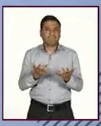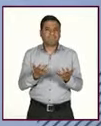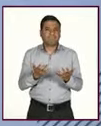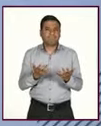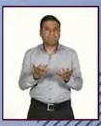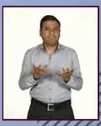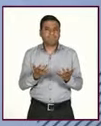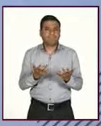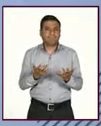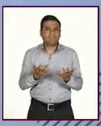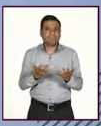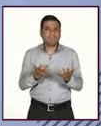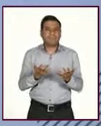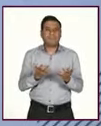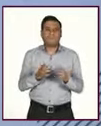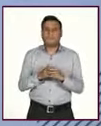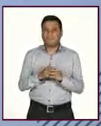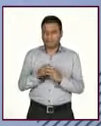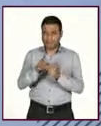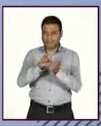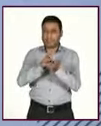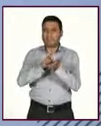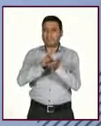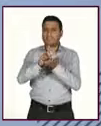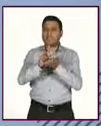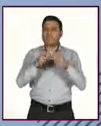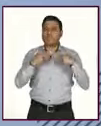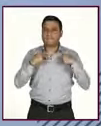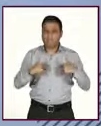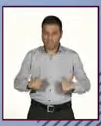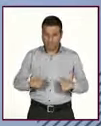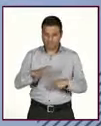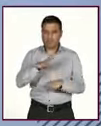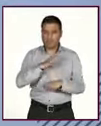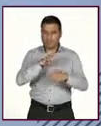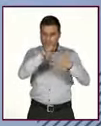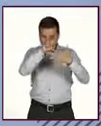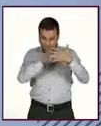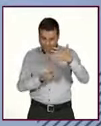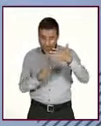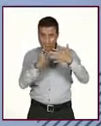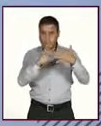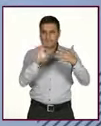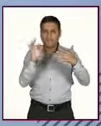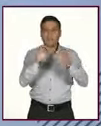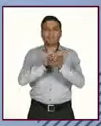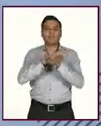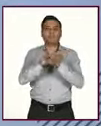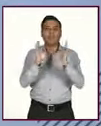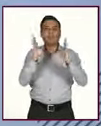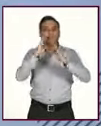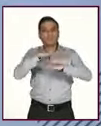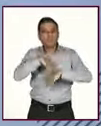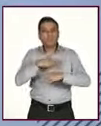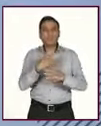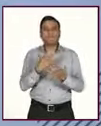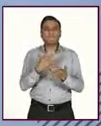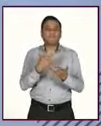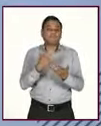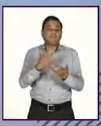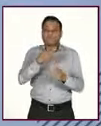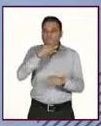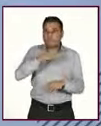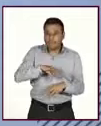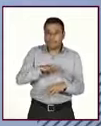la Declaración de Derechos Humanos está el derecho al ocio, ¿no? Entonces es muy importante que hablar del ocio, hablar de las fiestas, hablar de